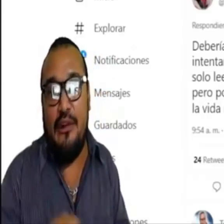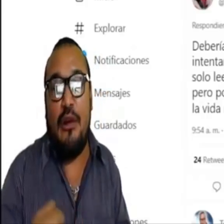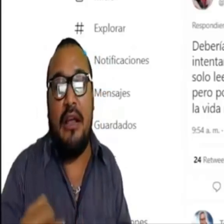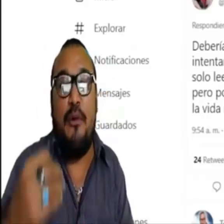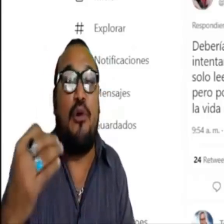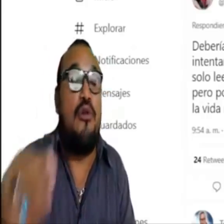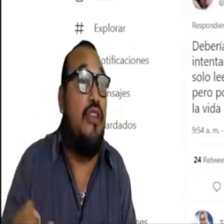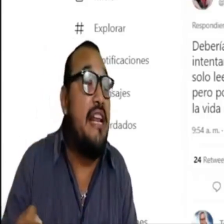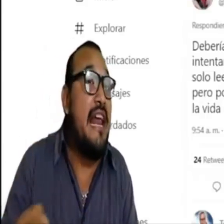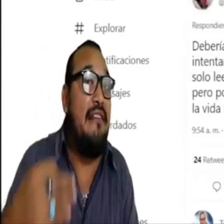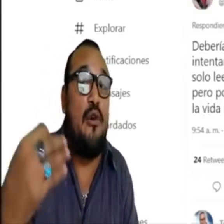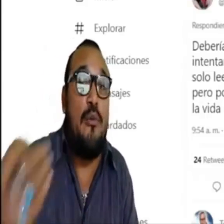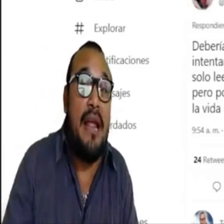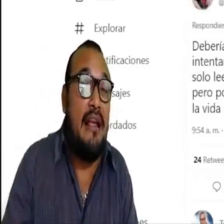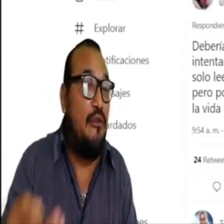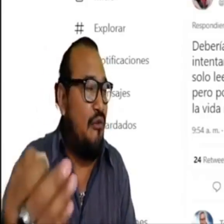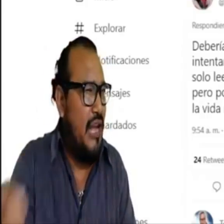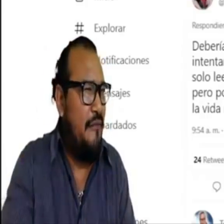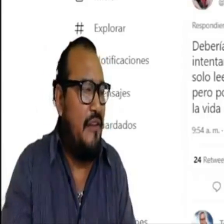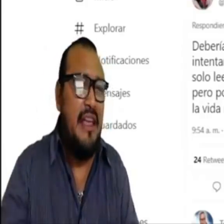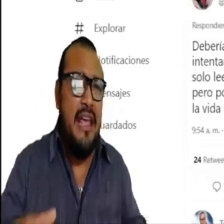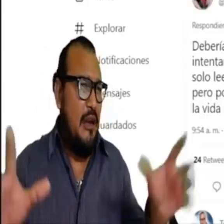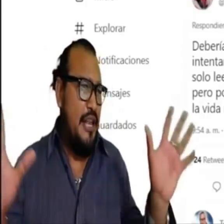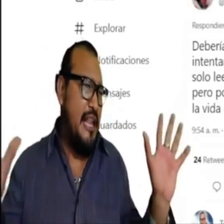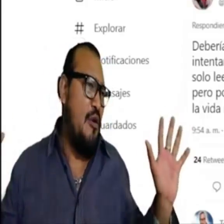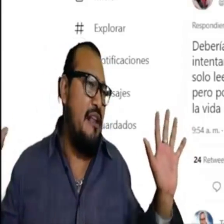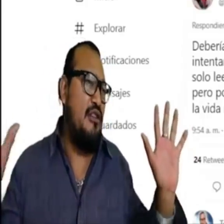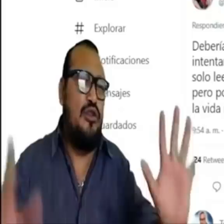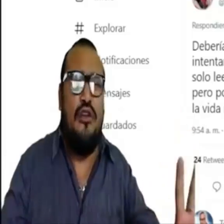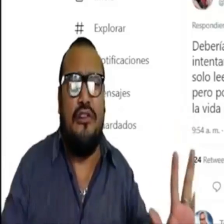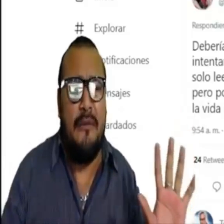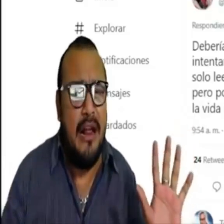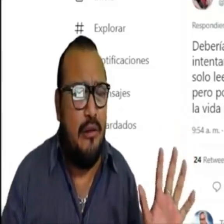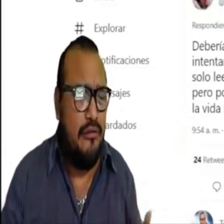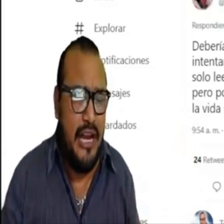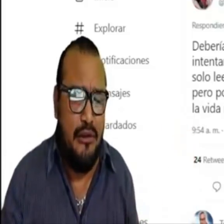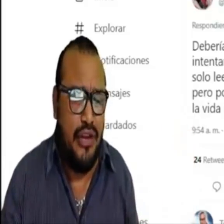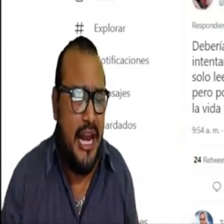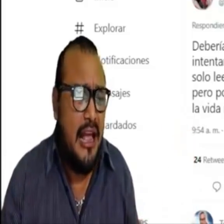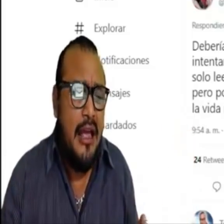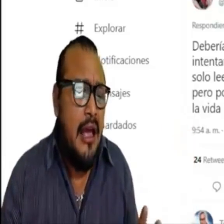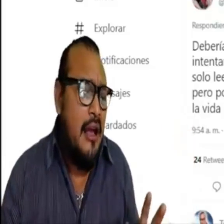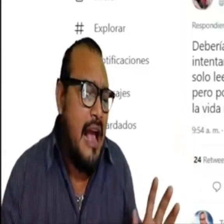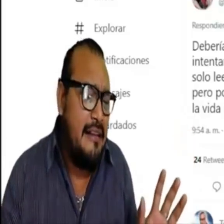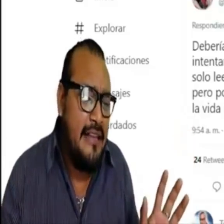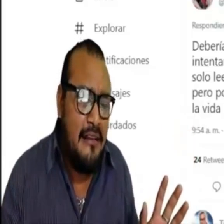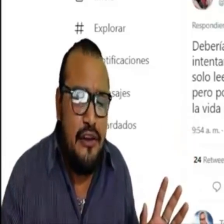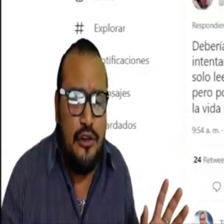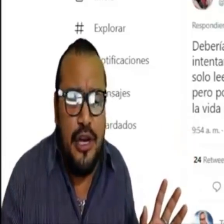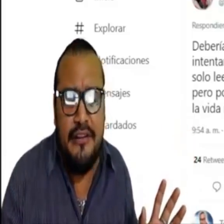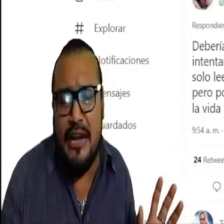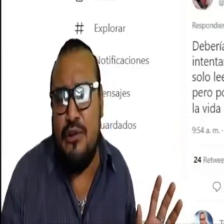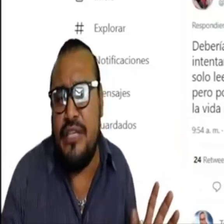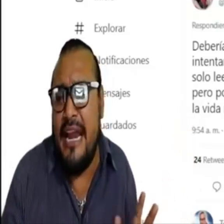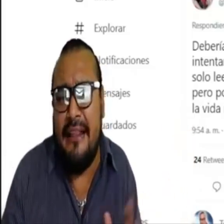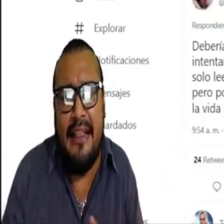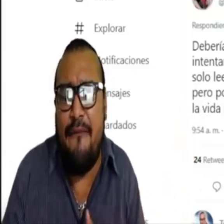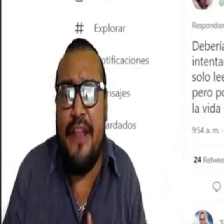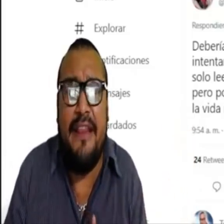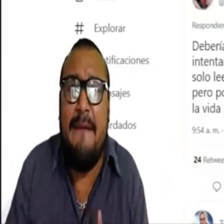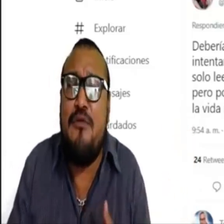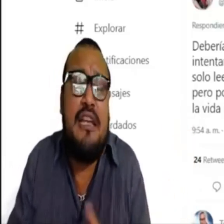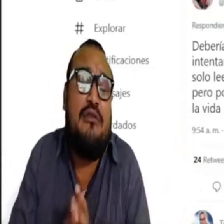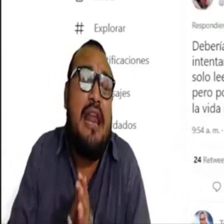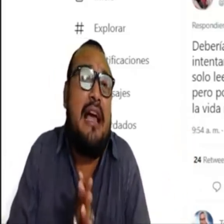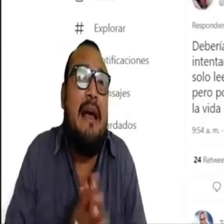sólo le es lo que por consigna les convenga a sus jefes y ahorita con esto todos se van contra ellos en a castas yo soy lucena te